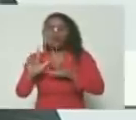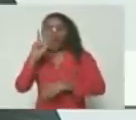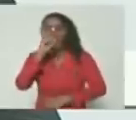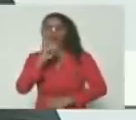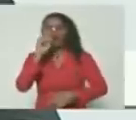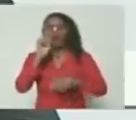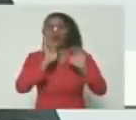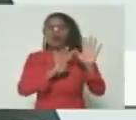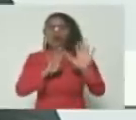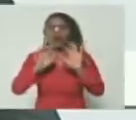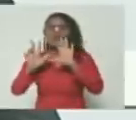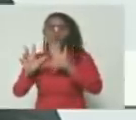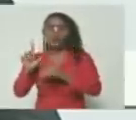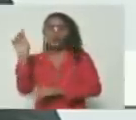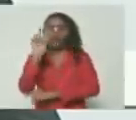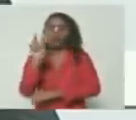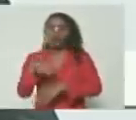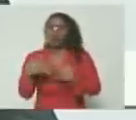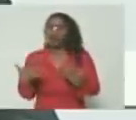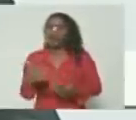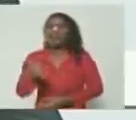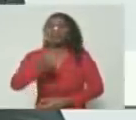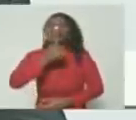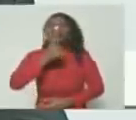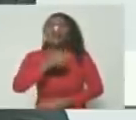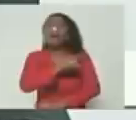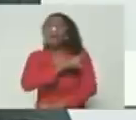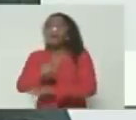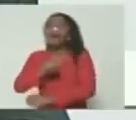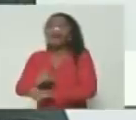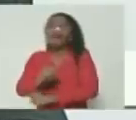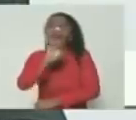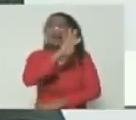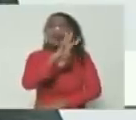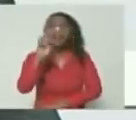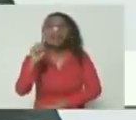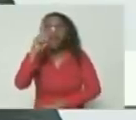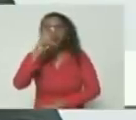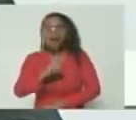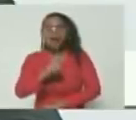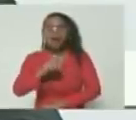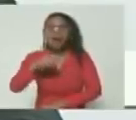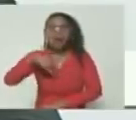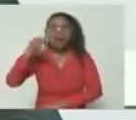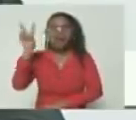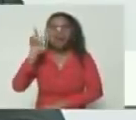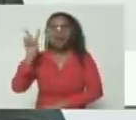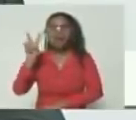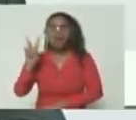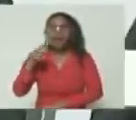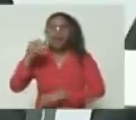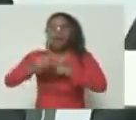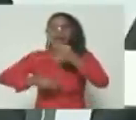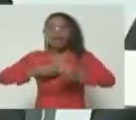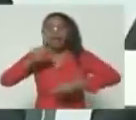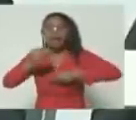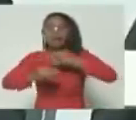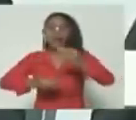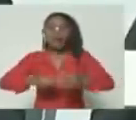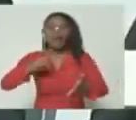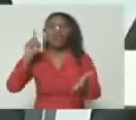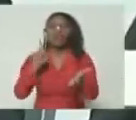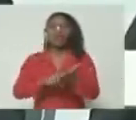98 en Venezuela? ¿Quién mandó 40 años en Venezuela y creó la